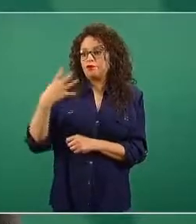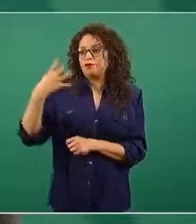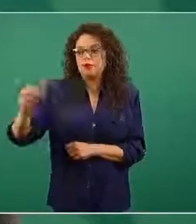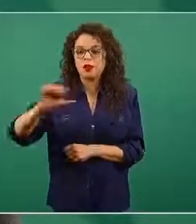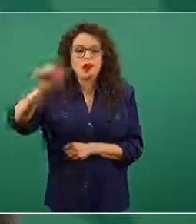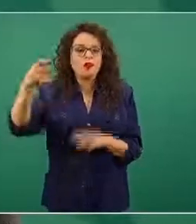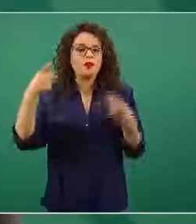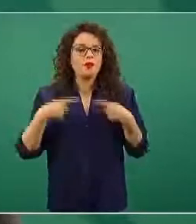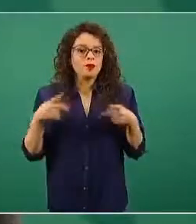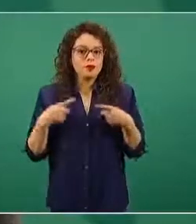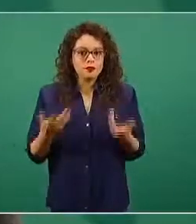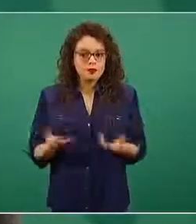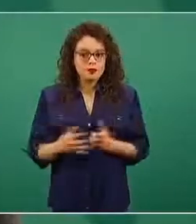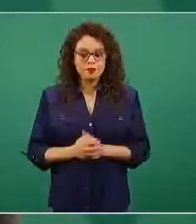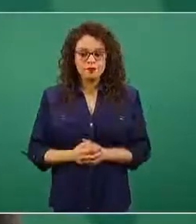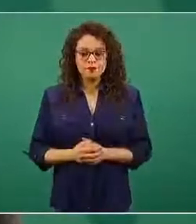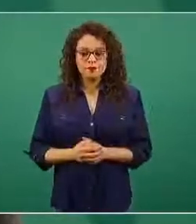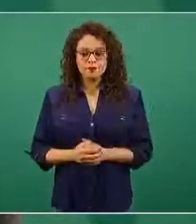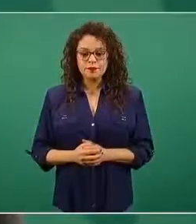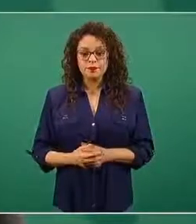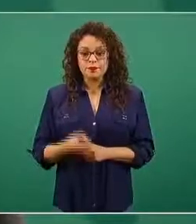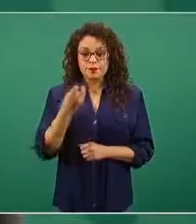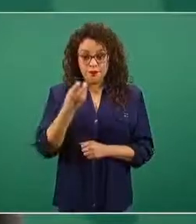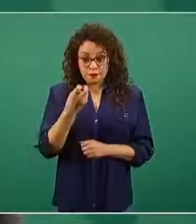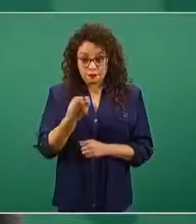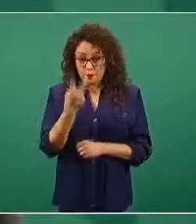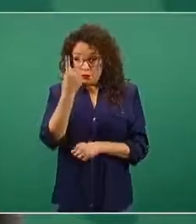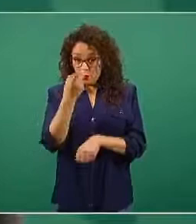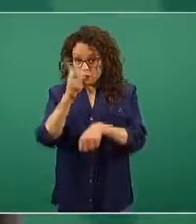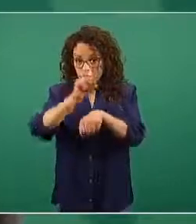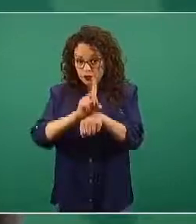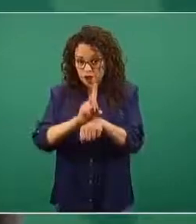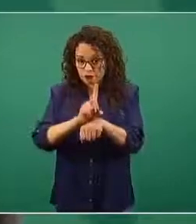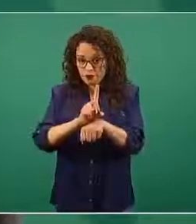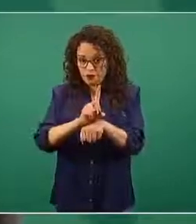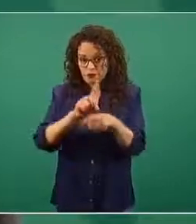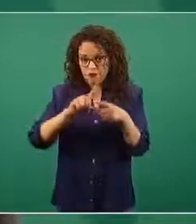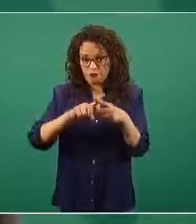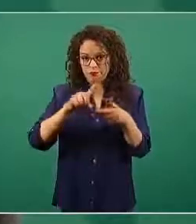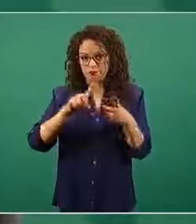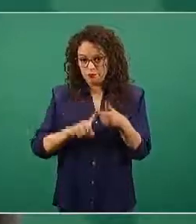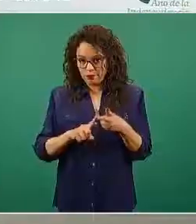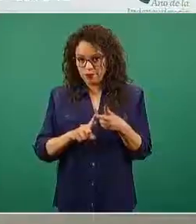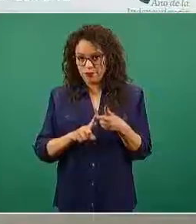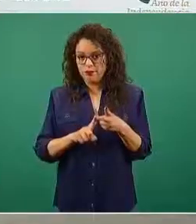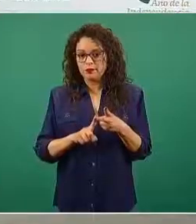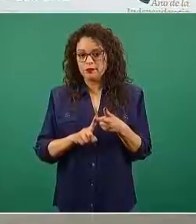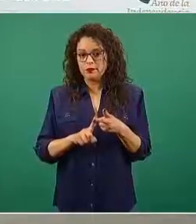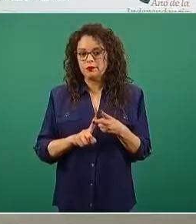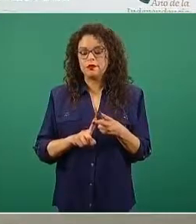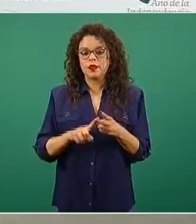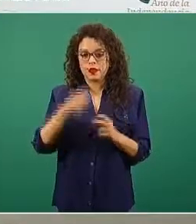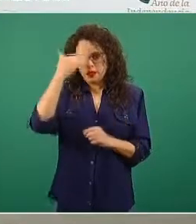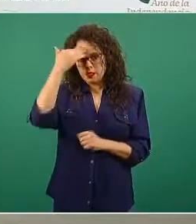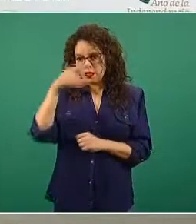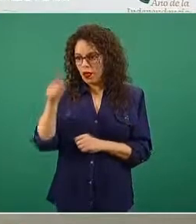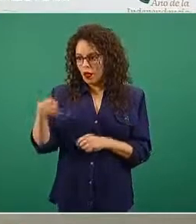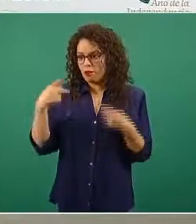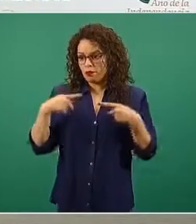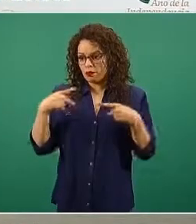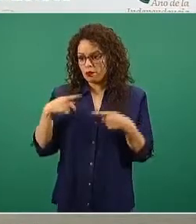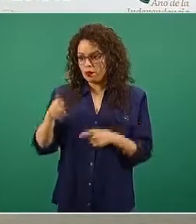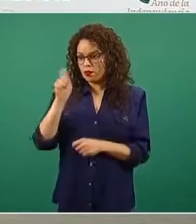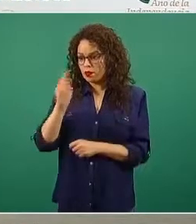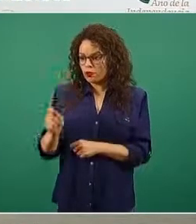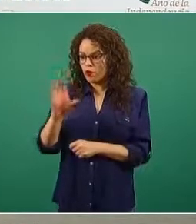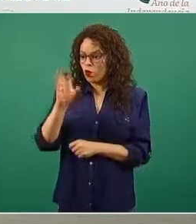persona. Entonces, estos 2 días en que se considera una persona todavía como contagiosa previo al inicio de